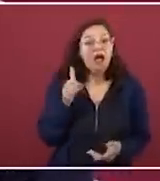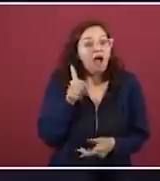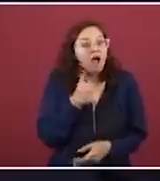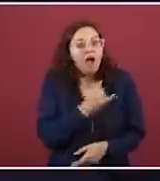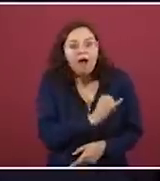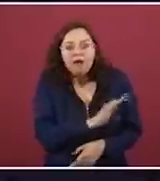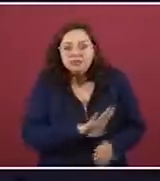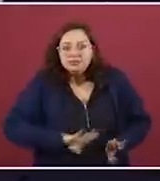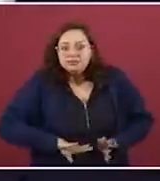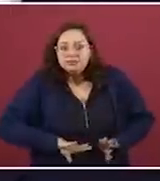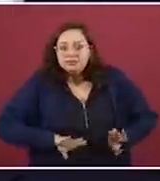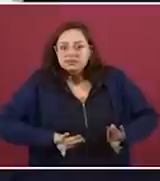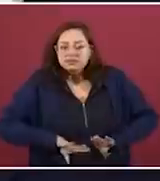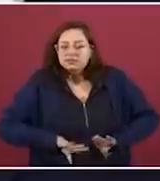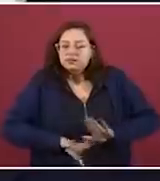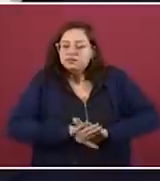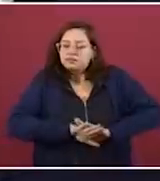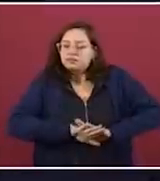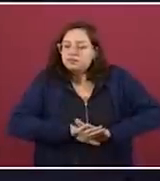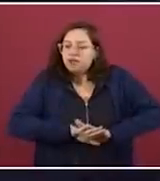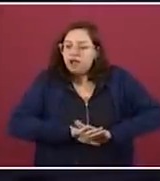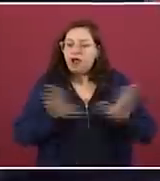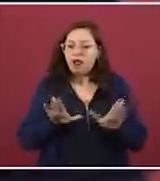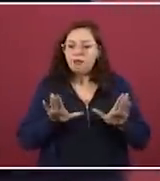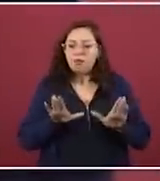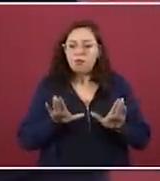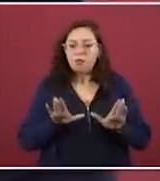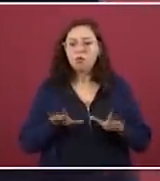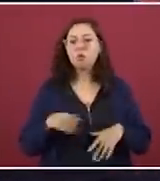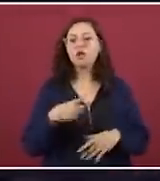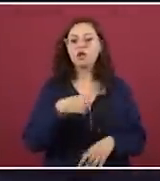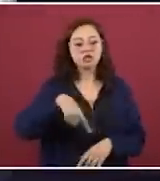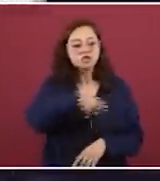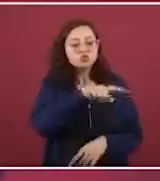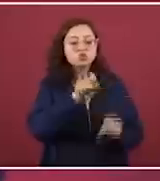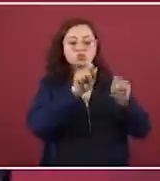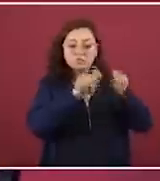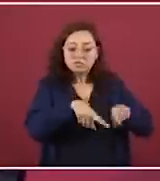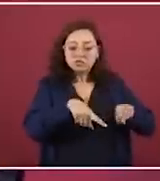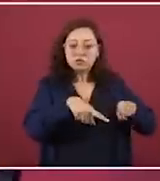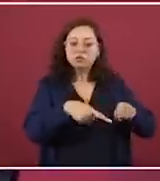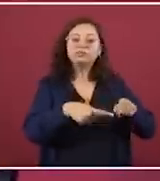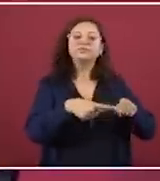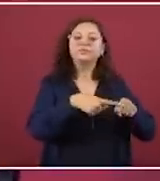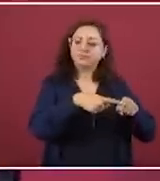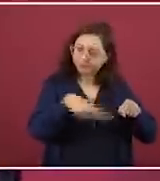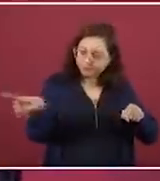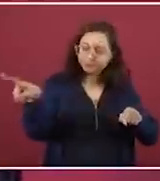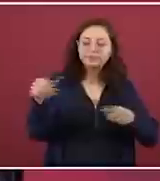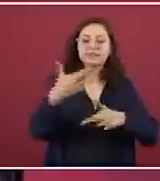Entonces eso se terminó y pasan al Ejército para cuidar